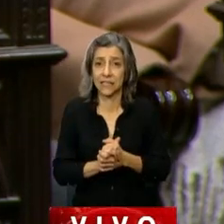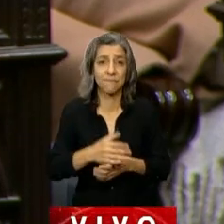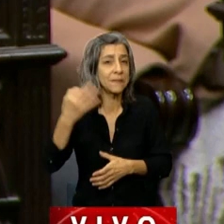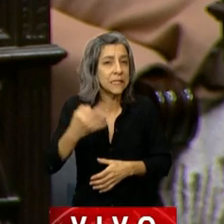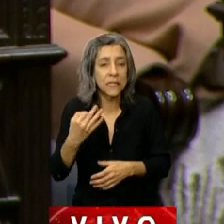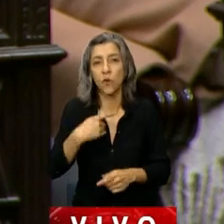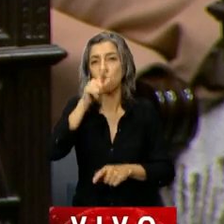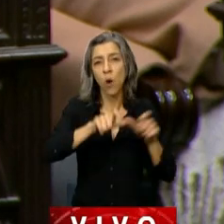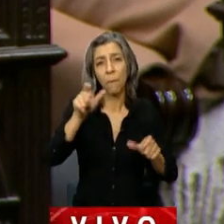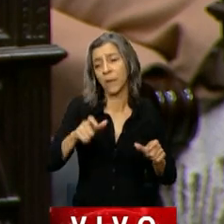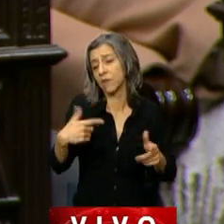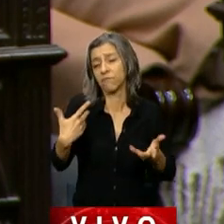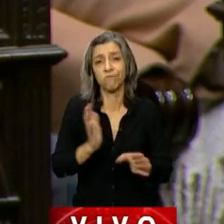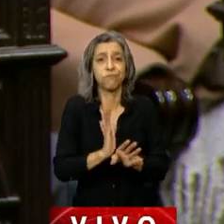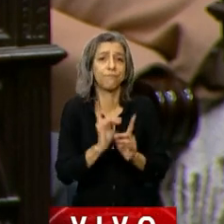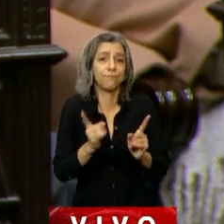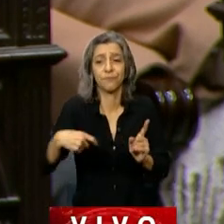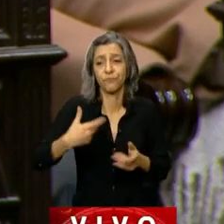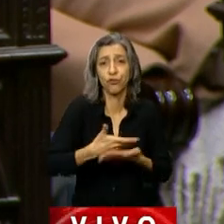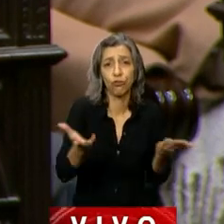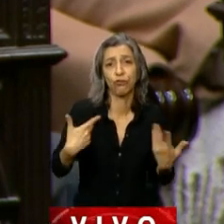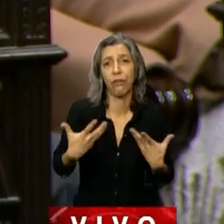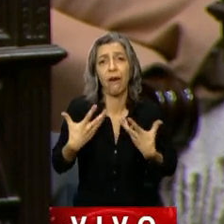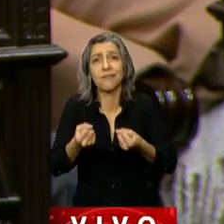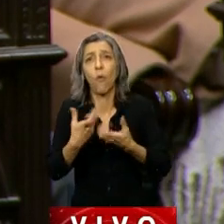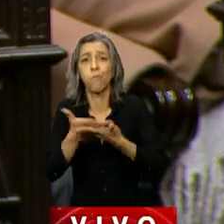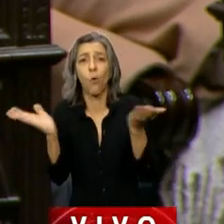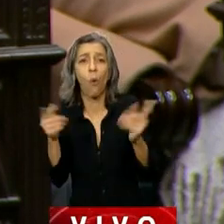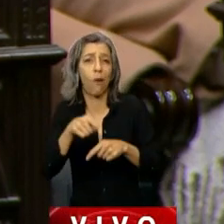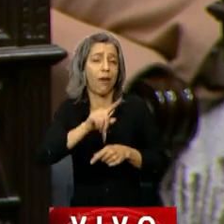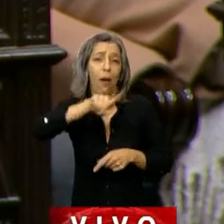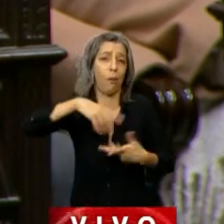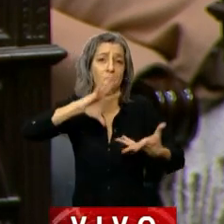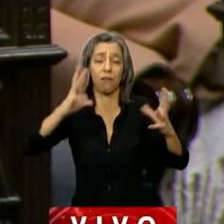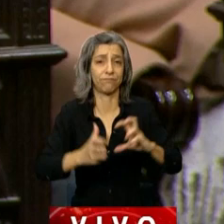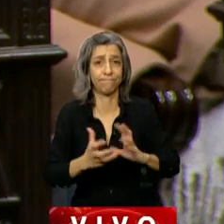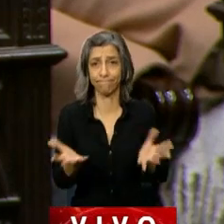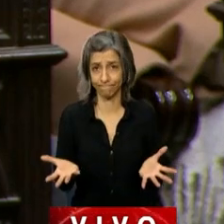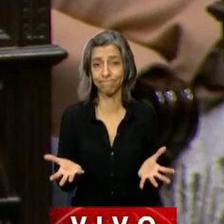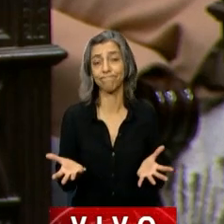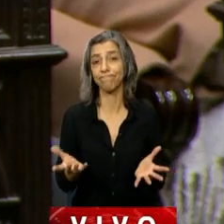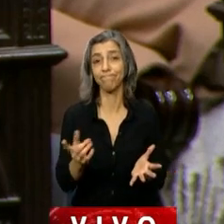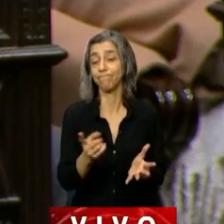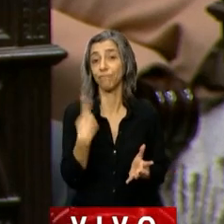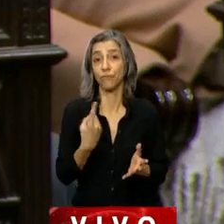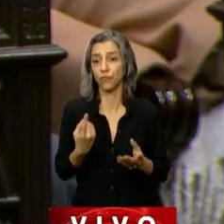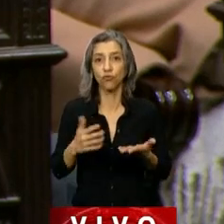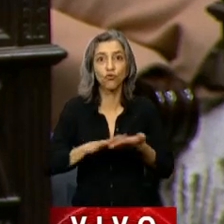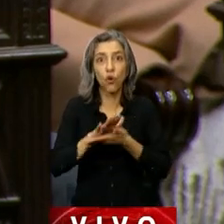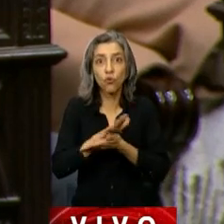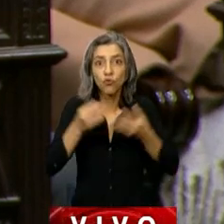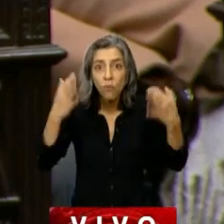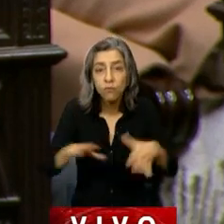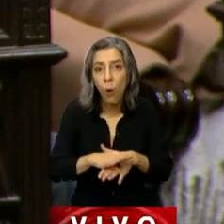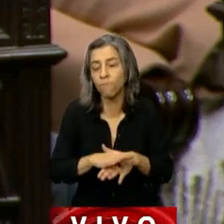trastornos en la sociedad, en la salud pública y, como sabemos, íbamos a ser muy poco eficientes en el